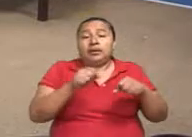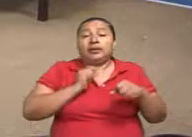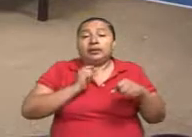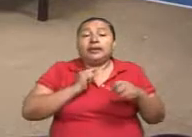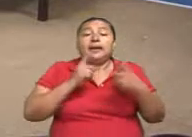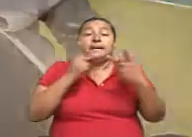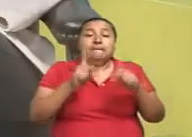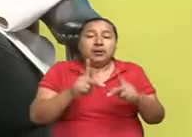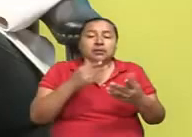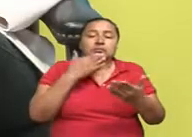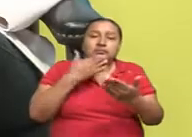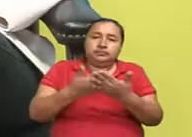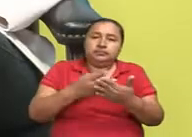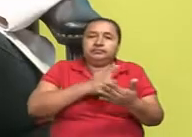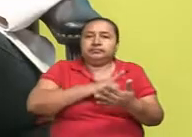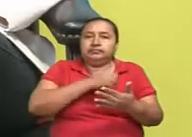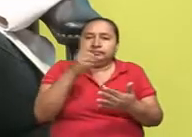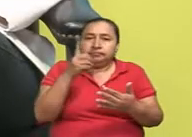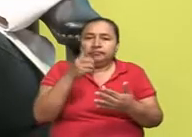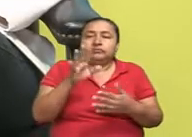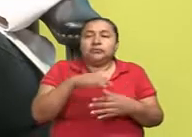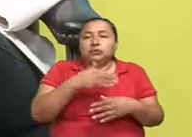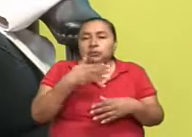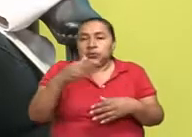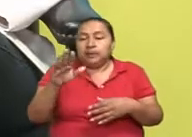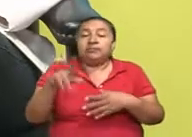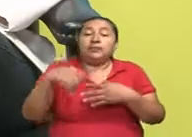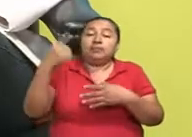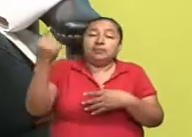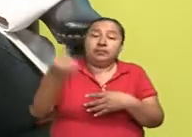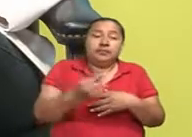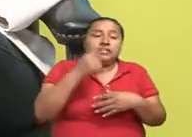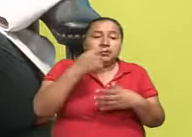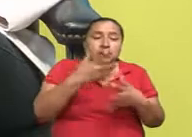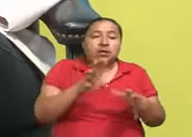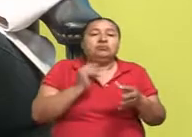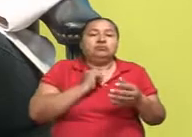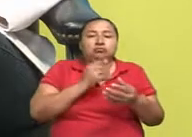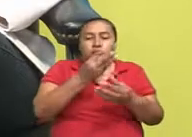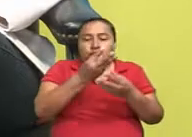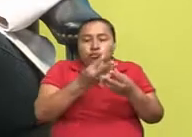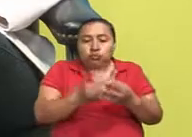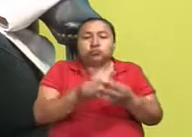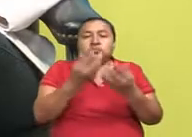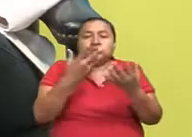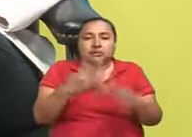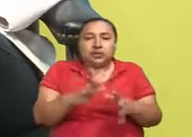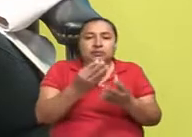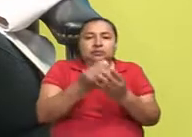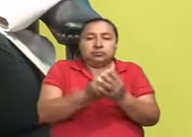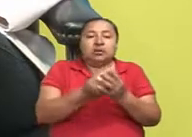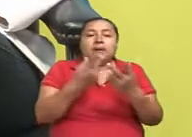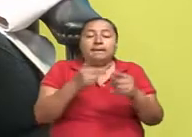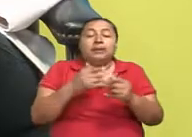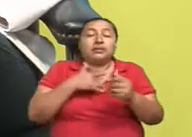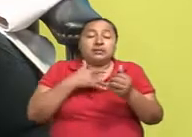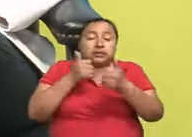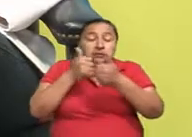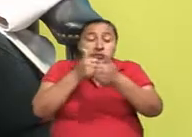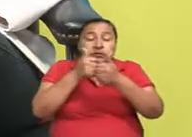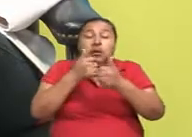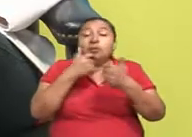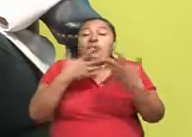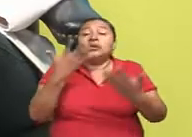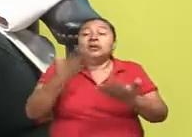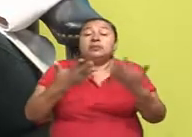pero gracias a Dios regresó y el testículo está en su lugar. Pero sí está llevando su seguimiento, porque puede